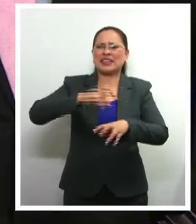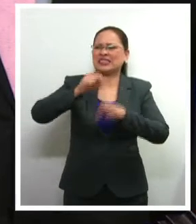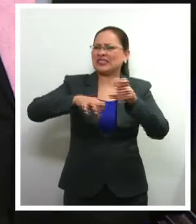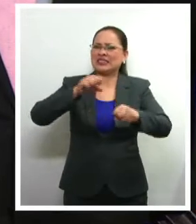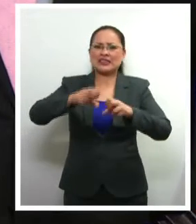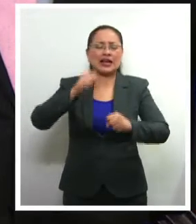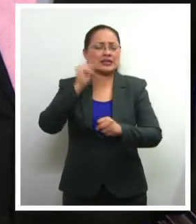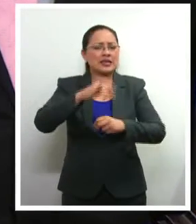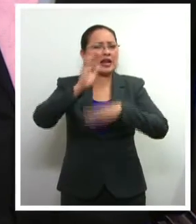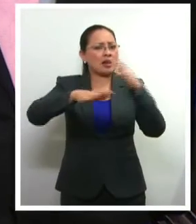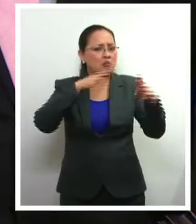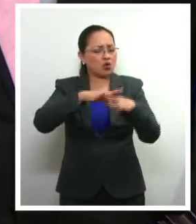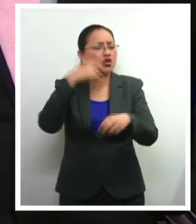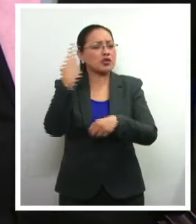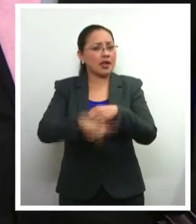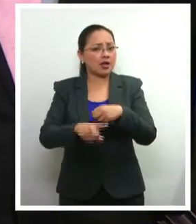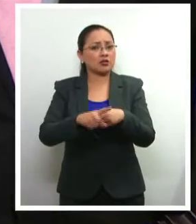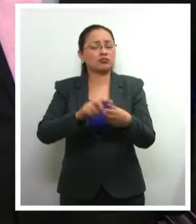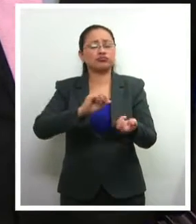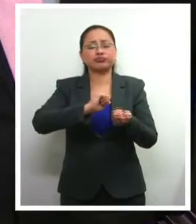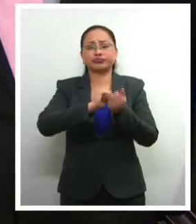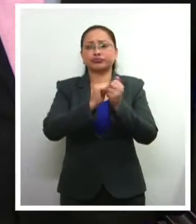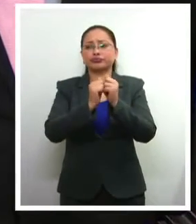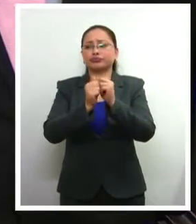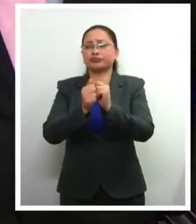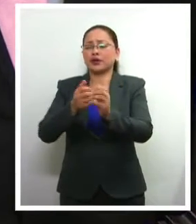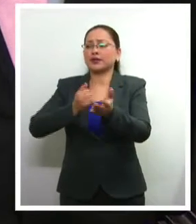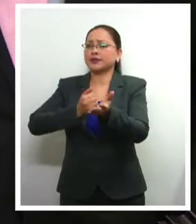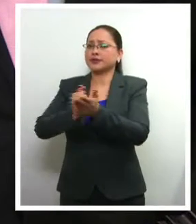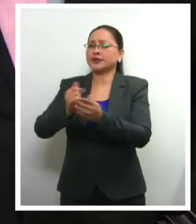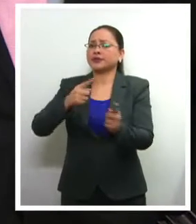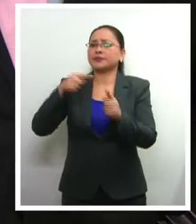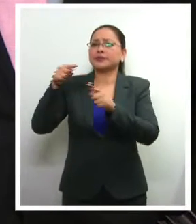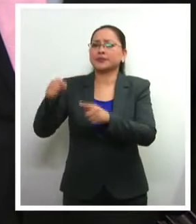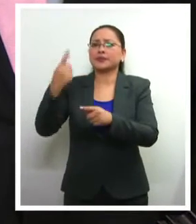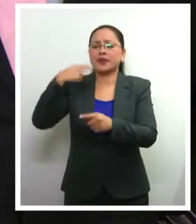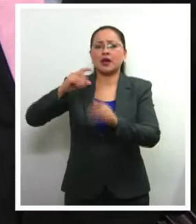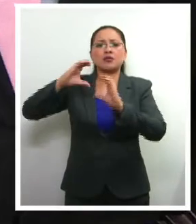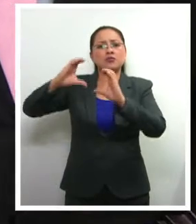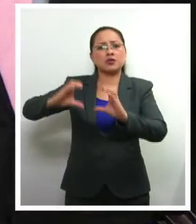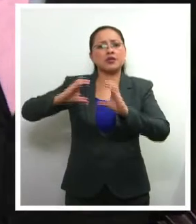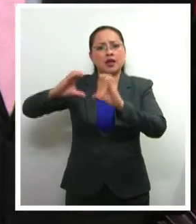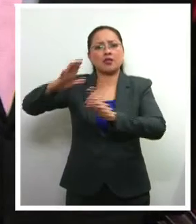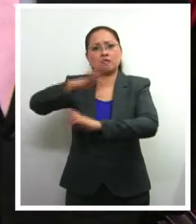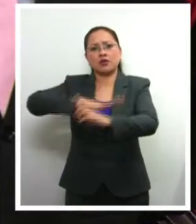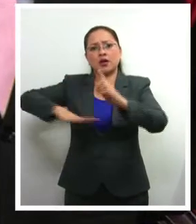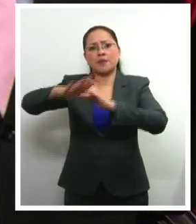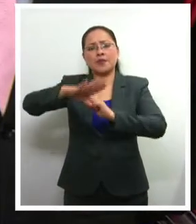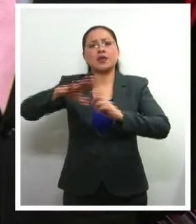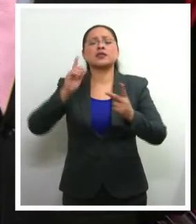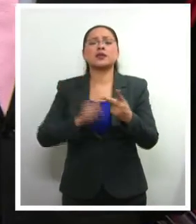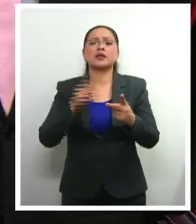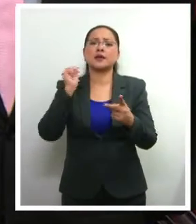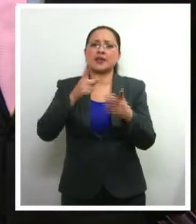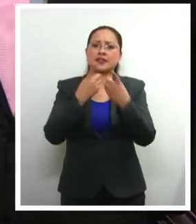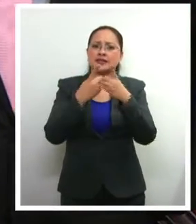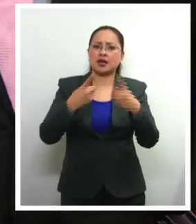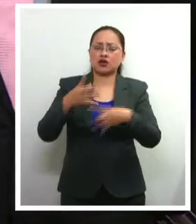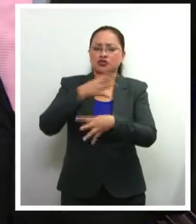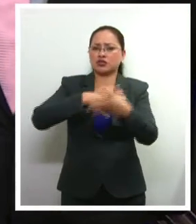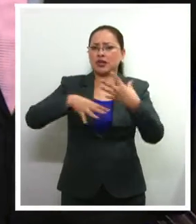globalmente, la reorientación de las decisiones hacia la preservación ecológica y el desarrollo